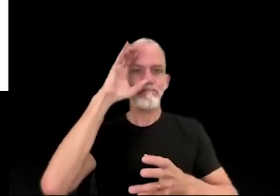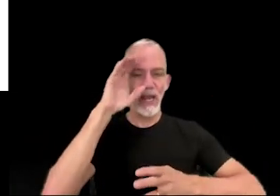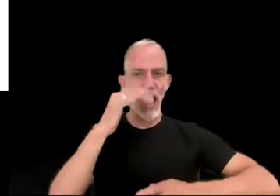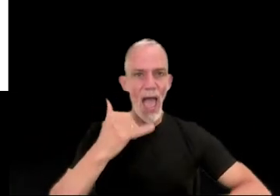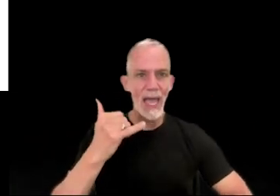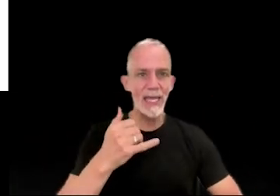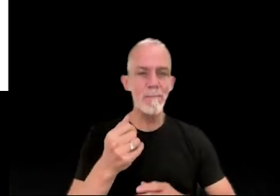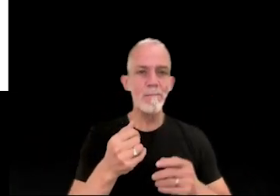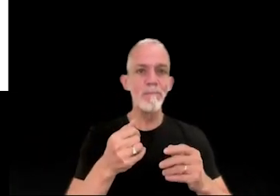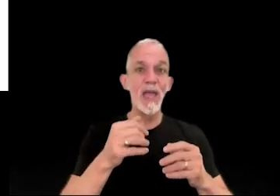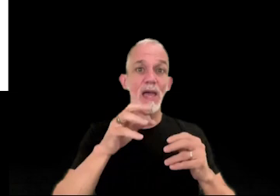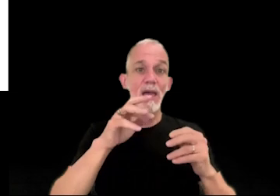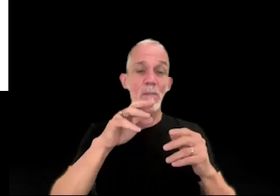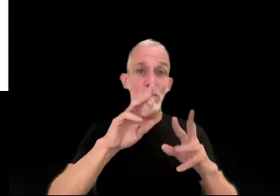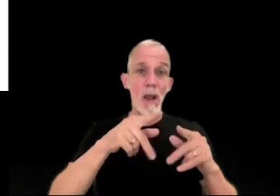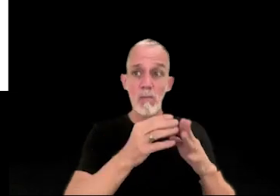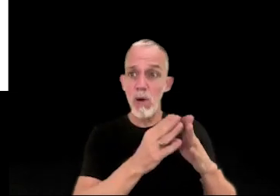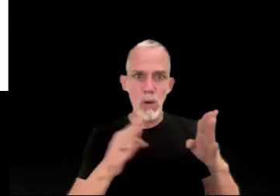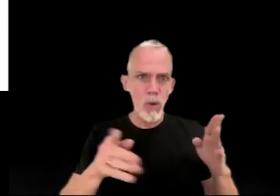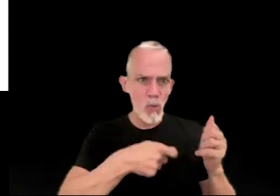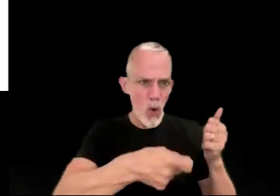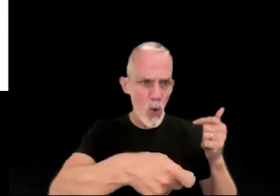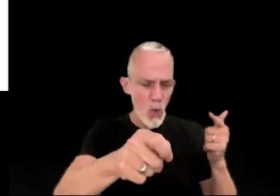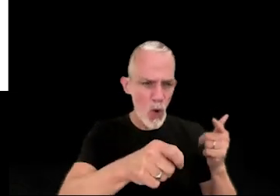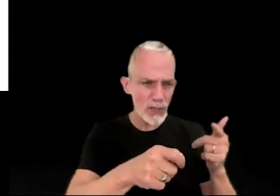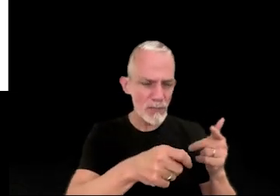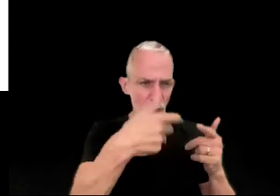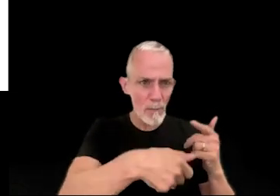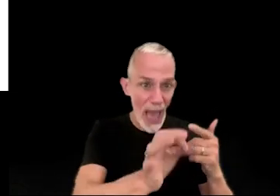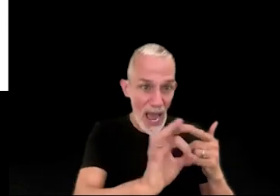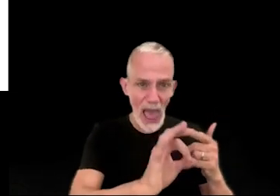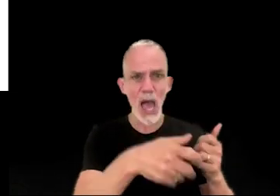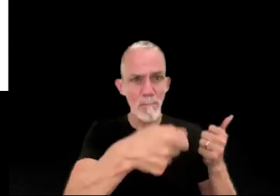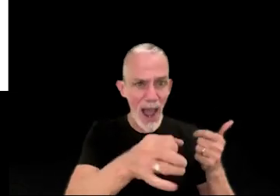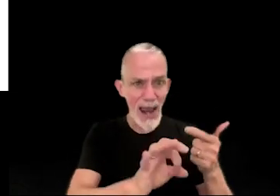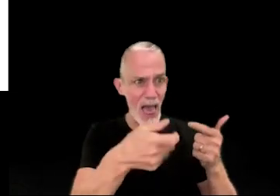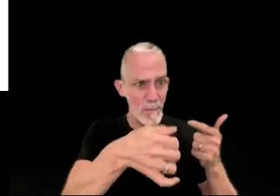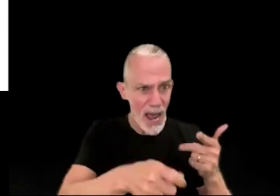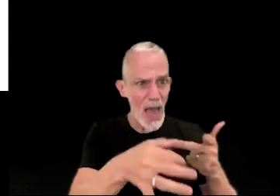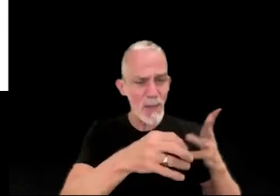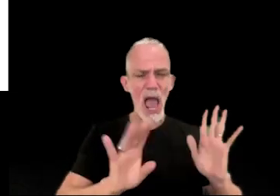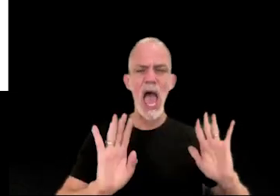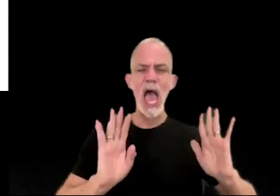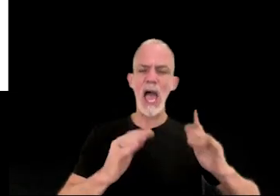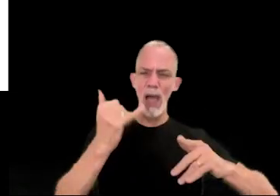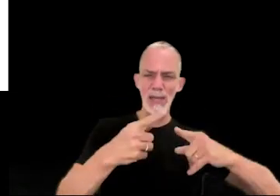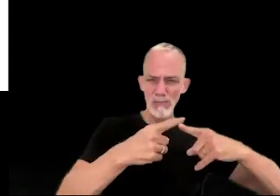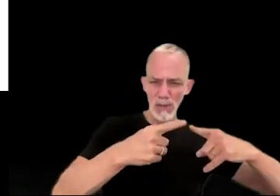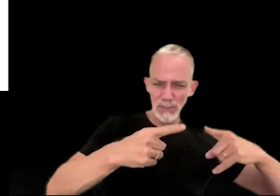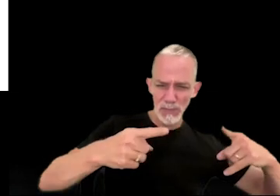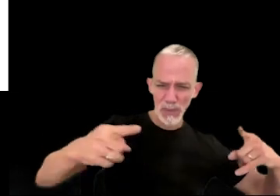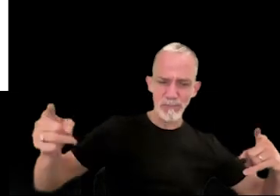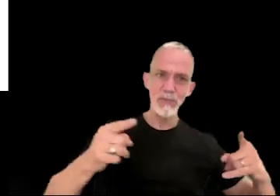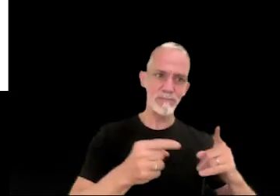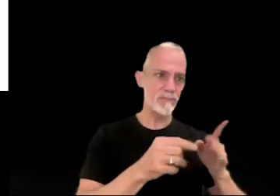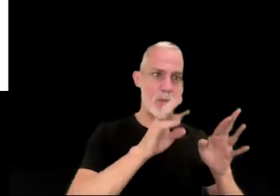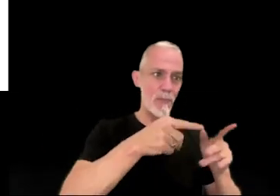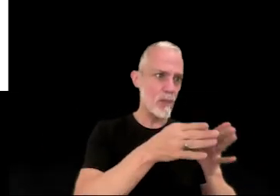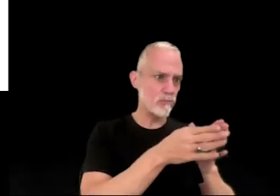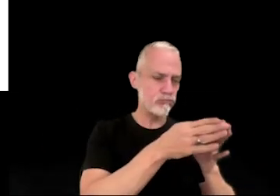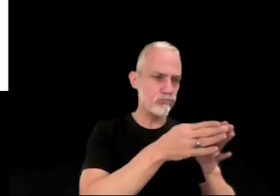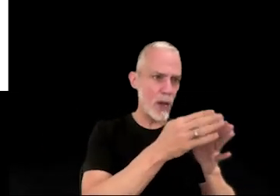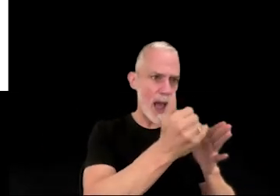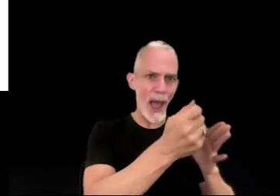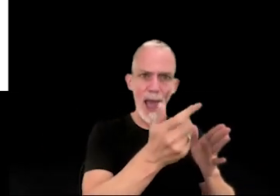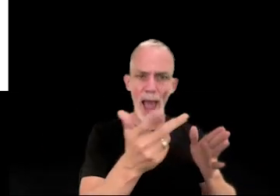cuotas impagas para que se produzca la caducidad de este régimen, porque hay planes de mayor horizonte de pago. Entonces, bueno,